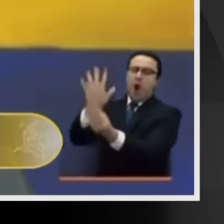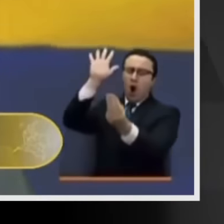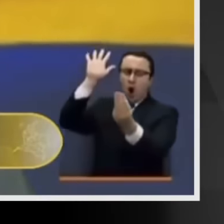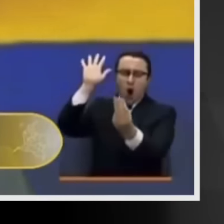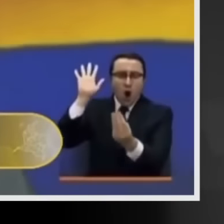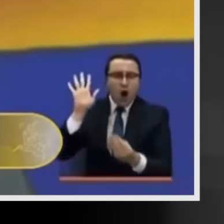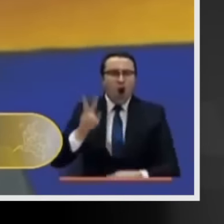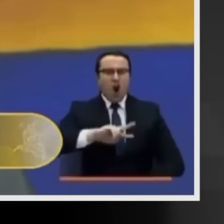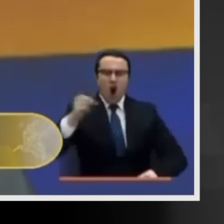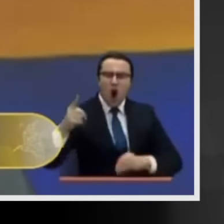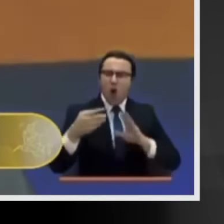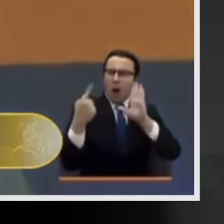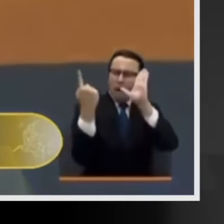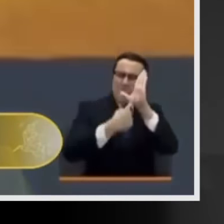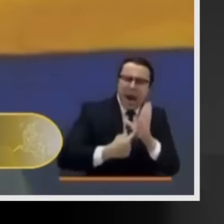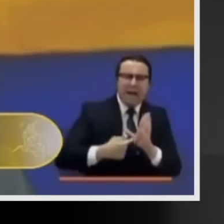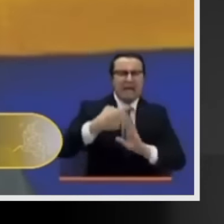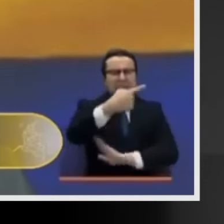Centenares, miles, incluyendo